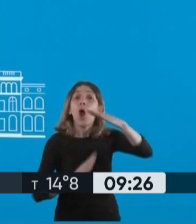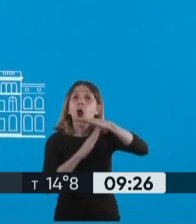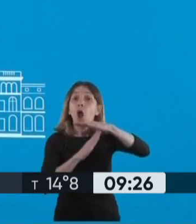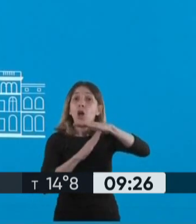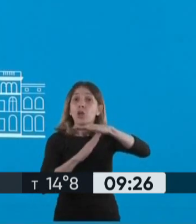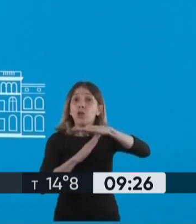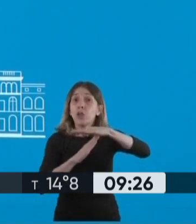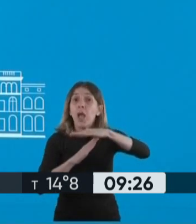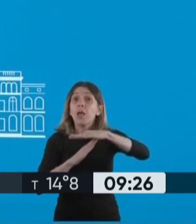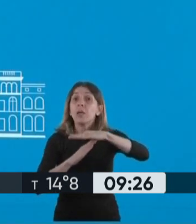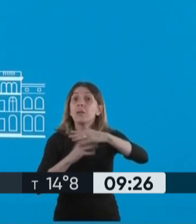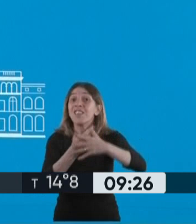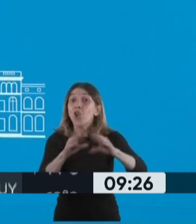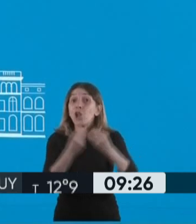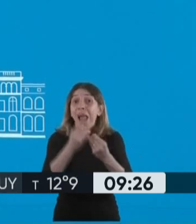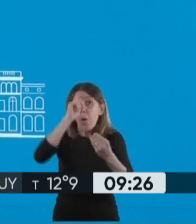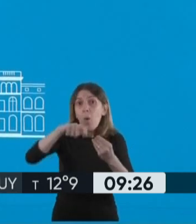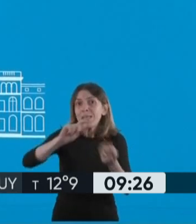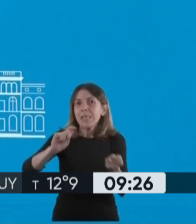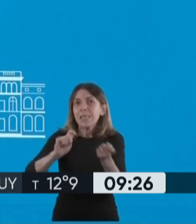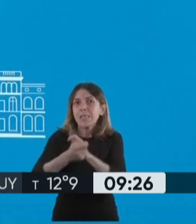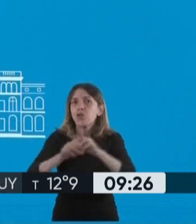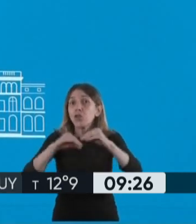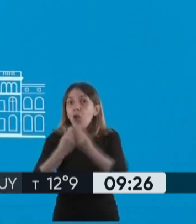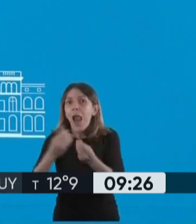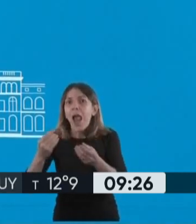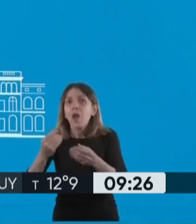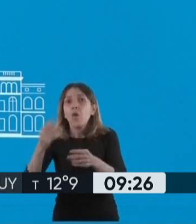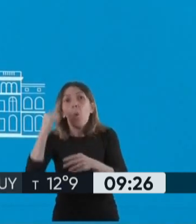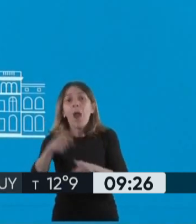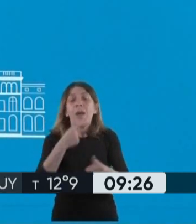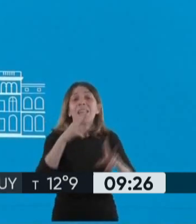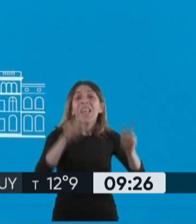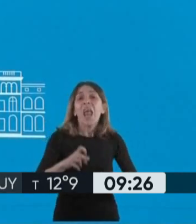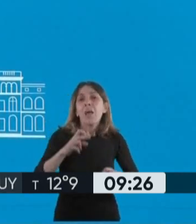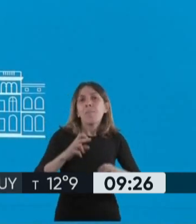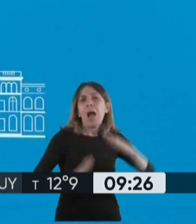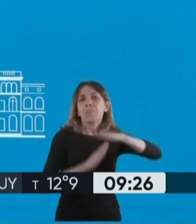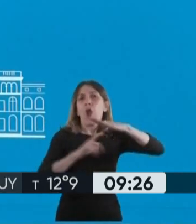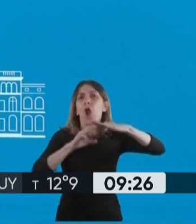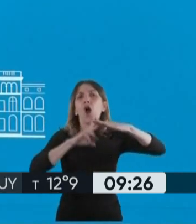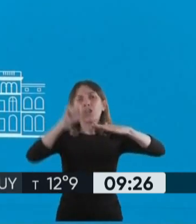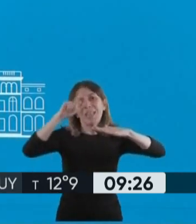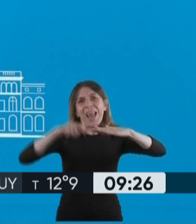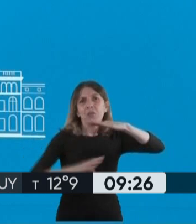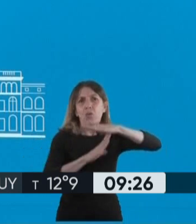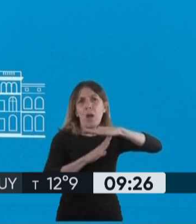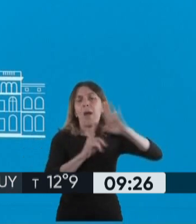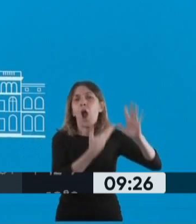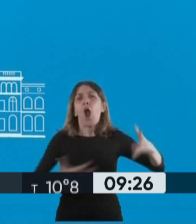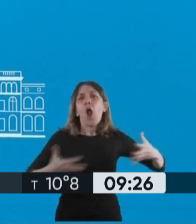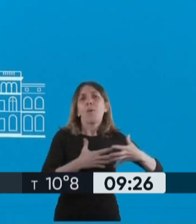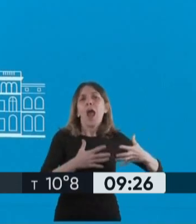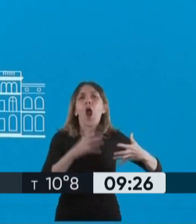¿Qué opina el presidente sobre estos 2 temas de justicia? Gracias. Con respecto al fallo de la Corte, lo dijimos, el Gobierno no